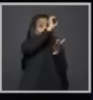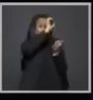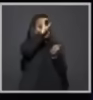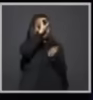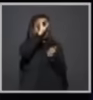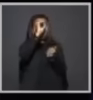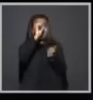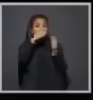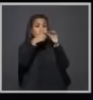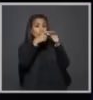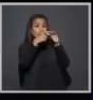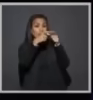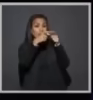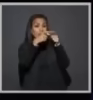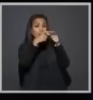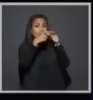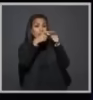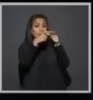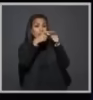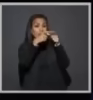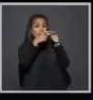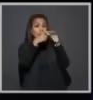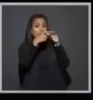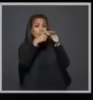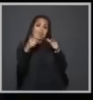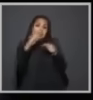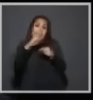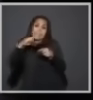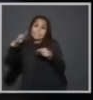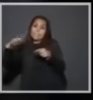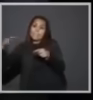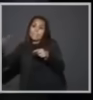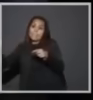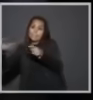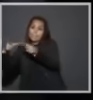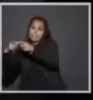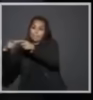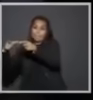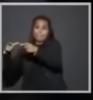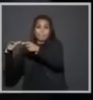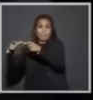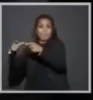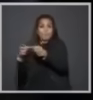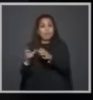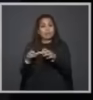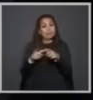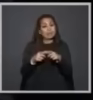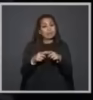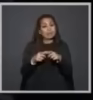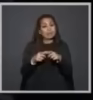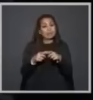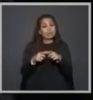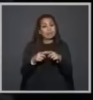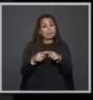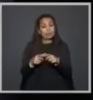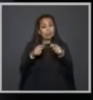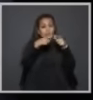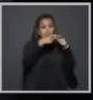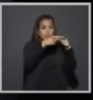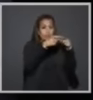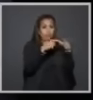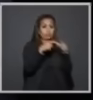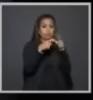Crece el Caribe, la zona turística, crecen